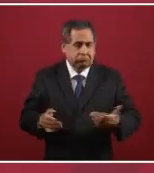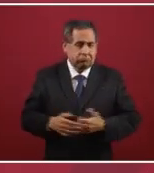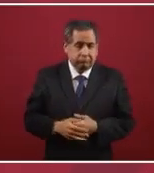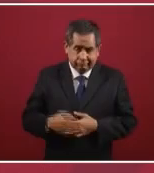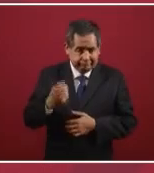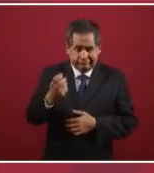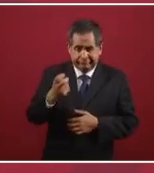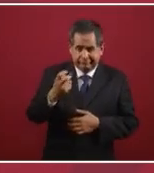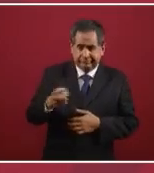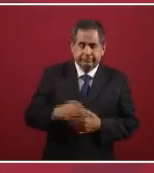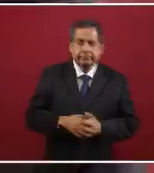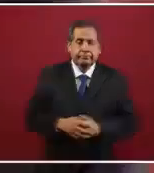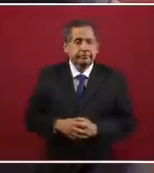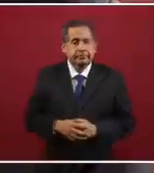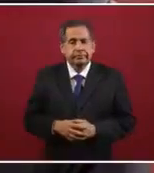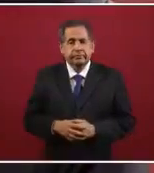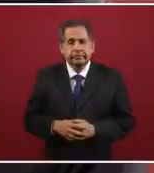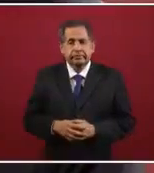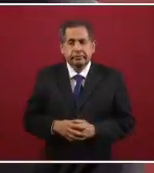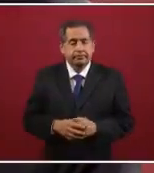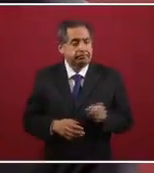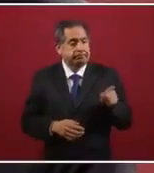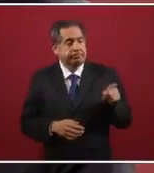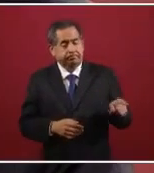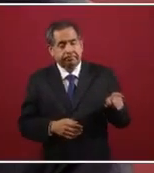son muy tercos,